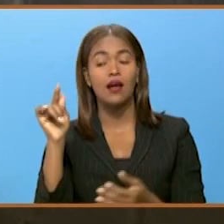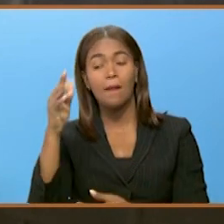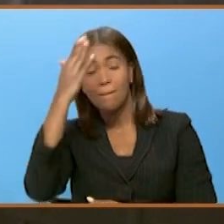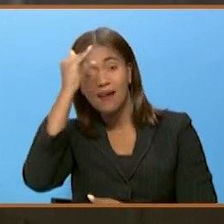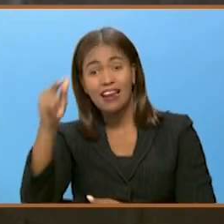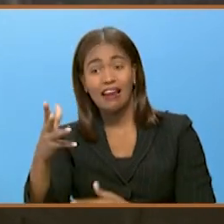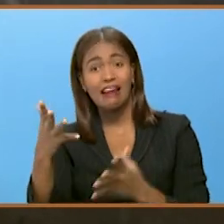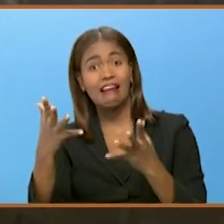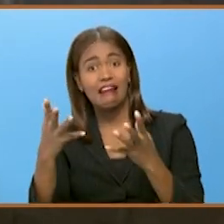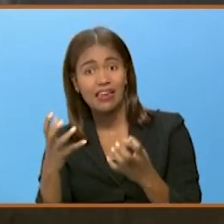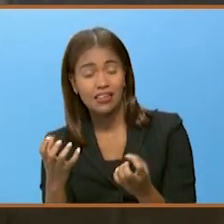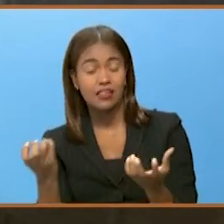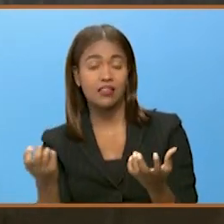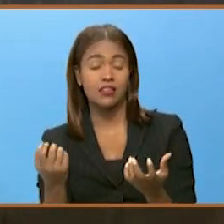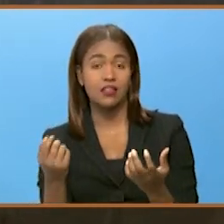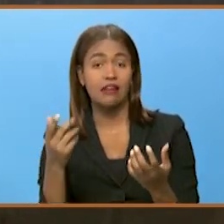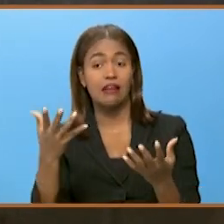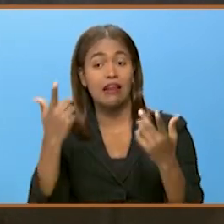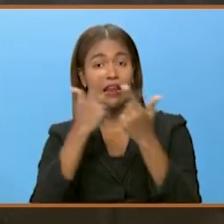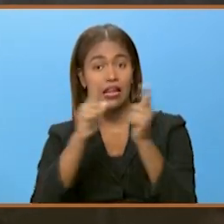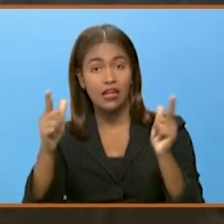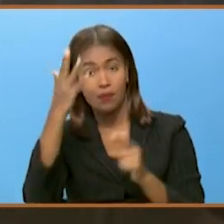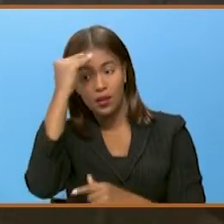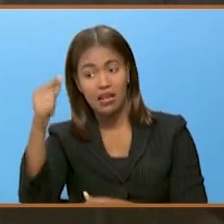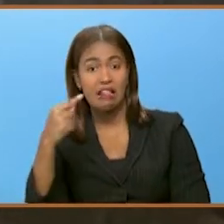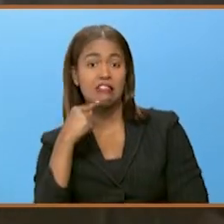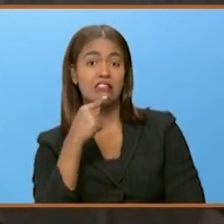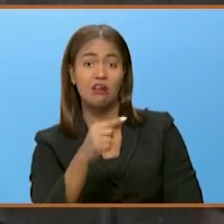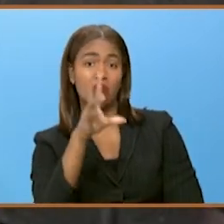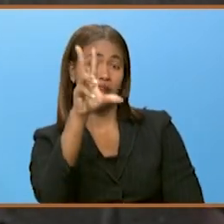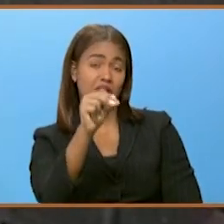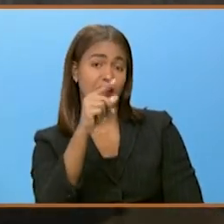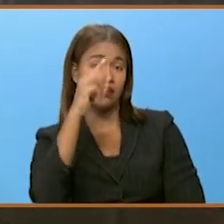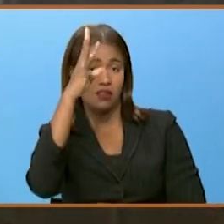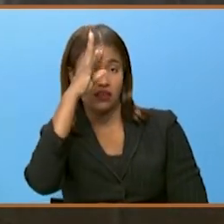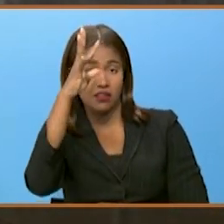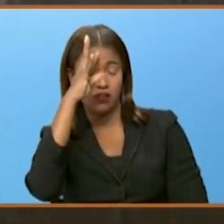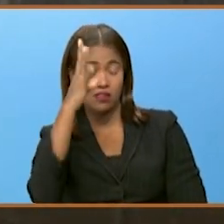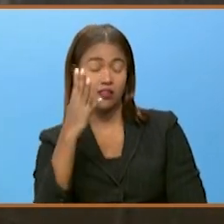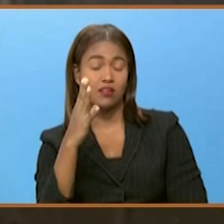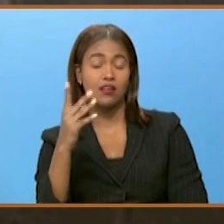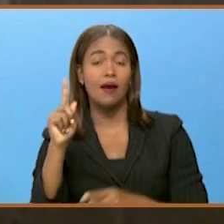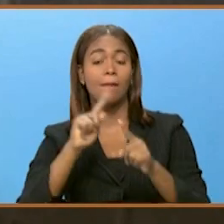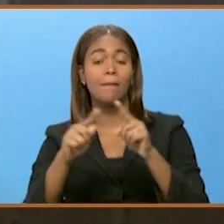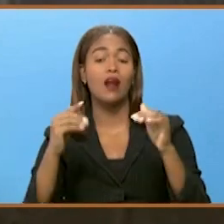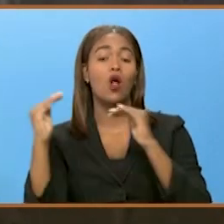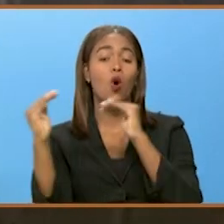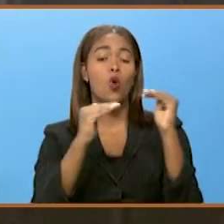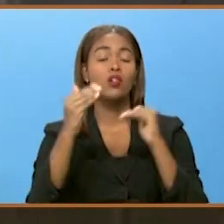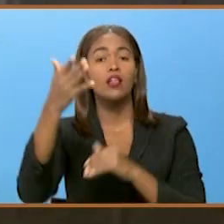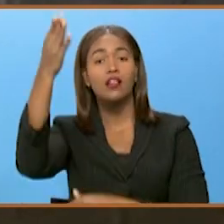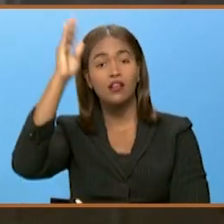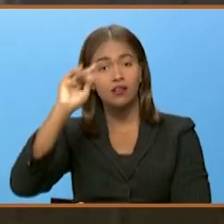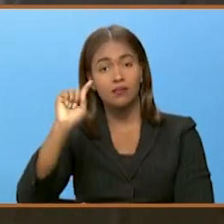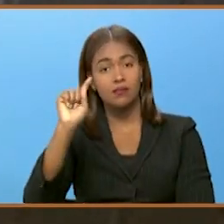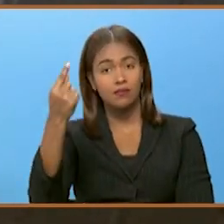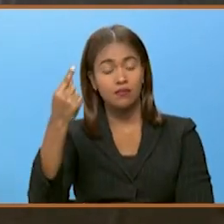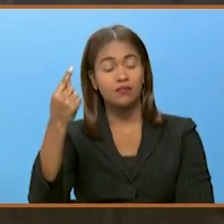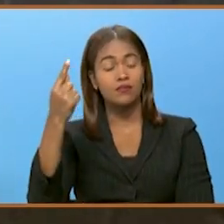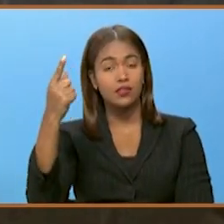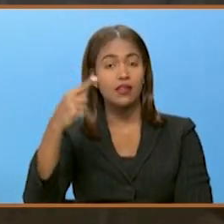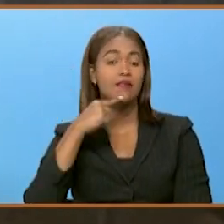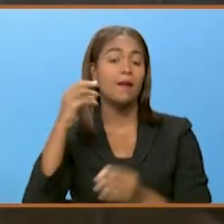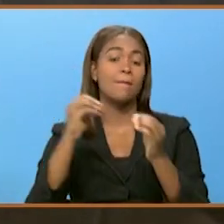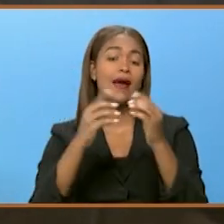trató de quedar libre porque él se declaró inocente. Pero la justicia de Dios primero es